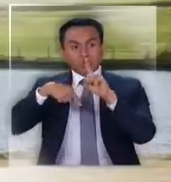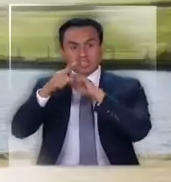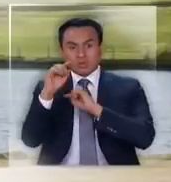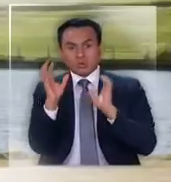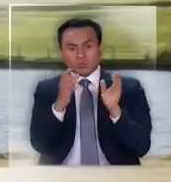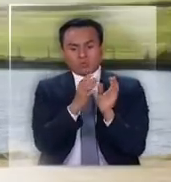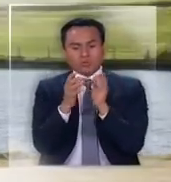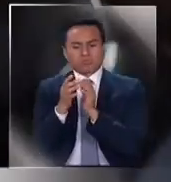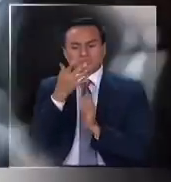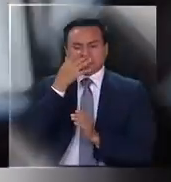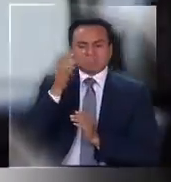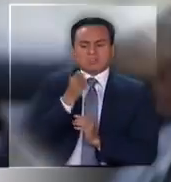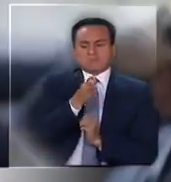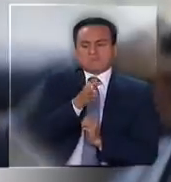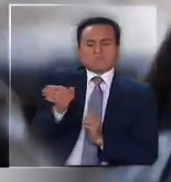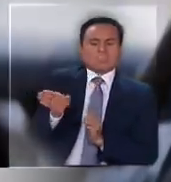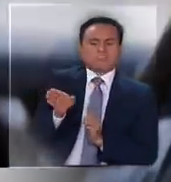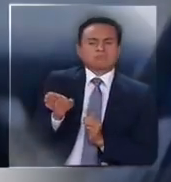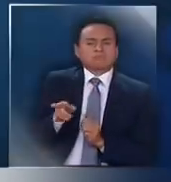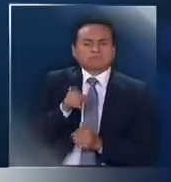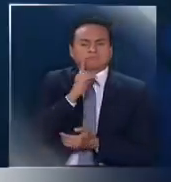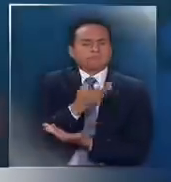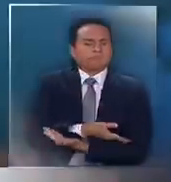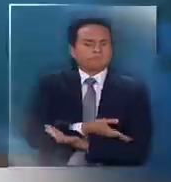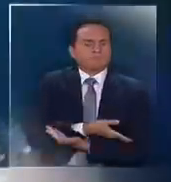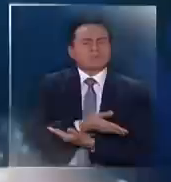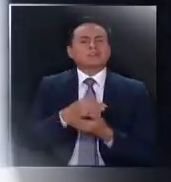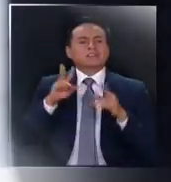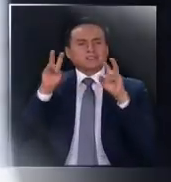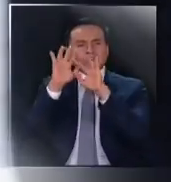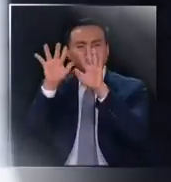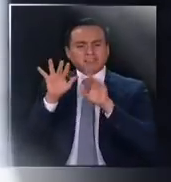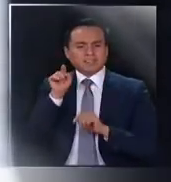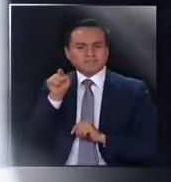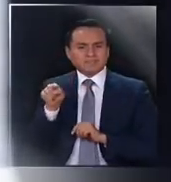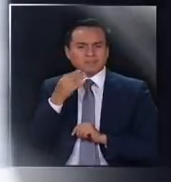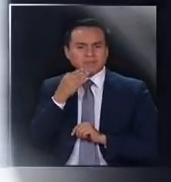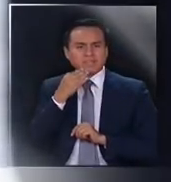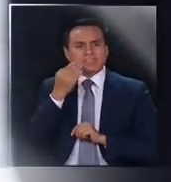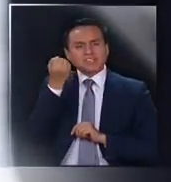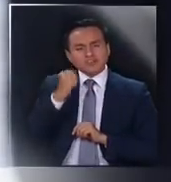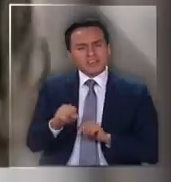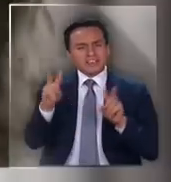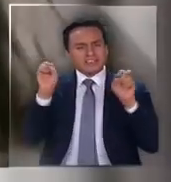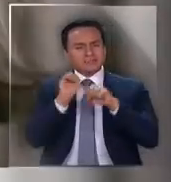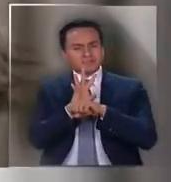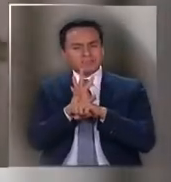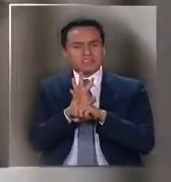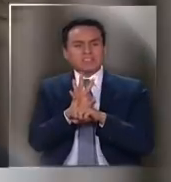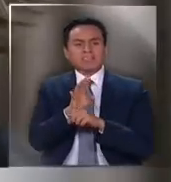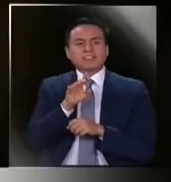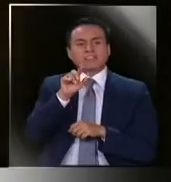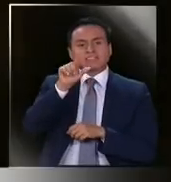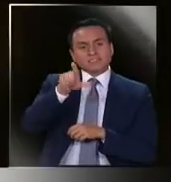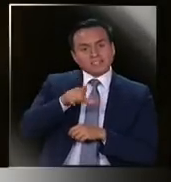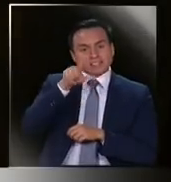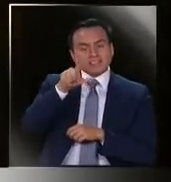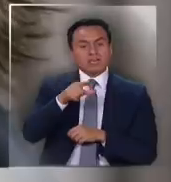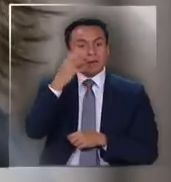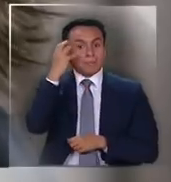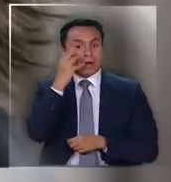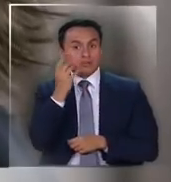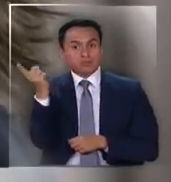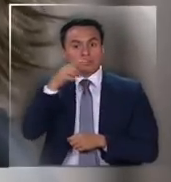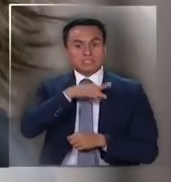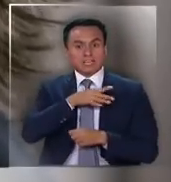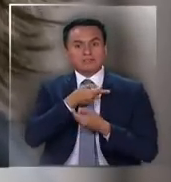a grupos ignorados, segmentados, callados. Esa característica también está en Desobediencia, la cinta que llega este 17 de mayo a